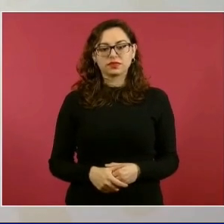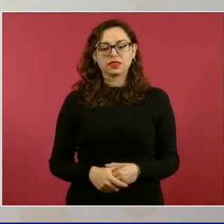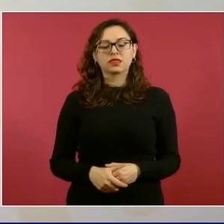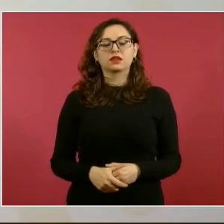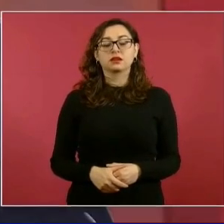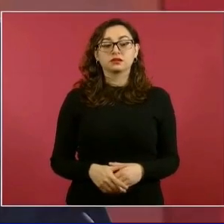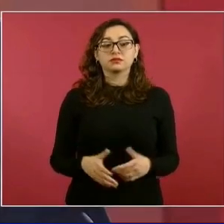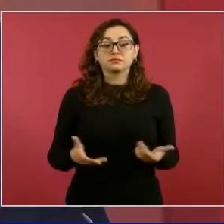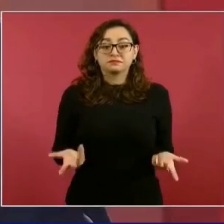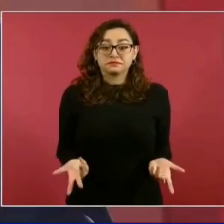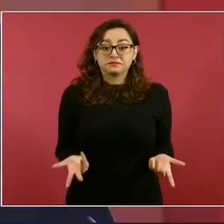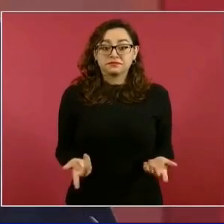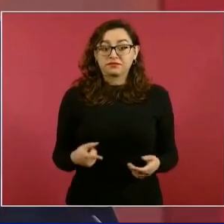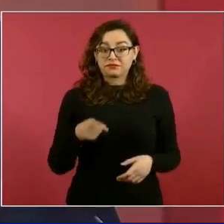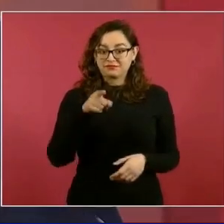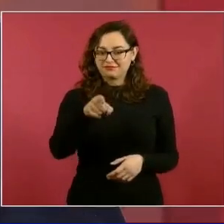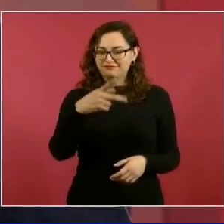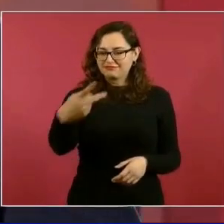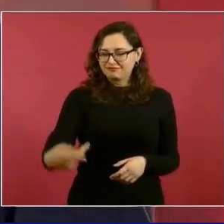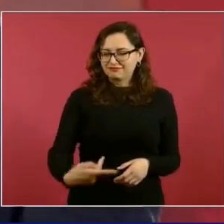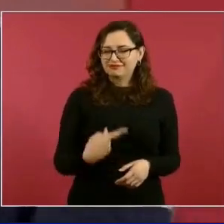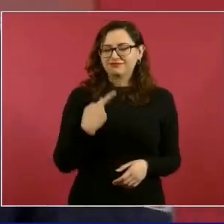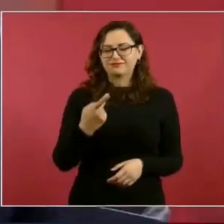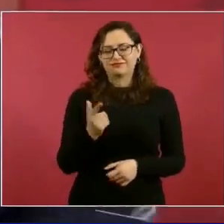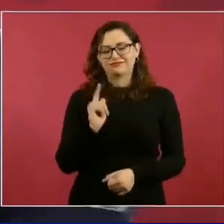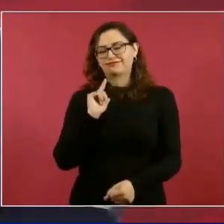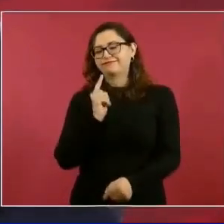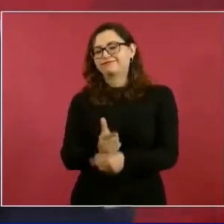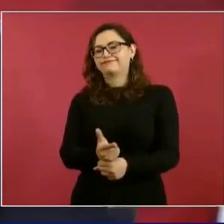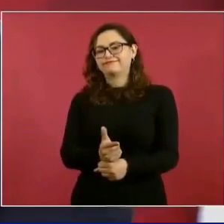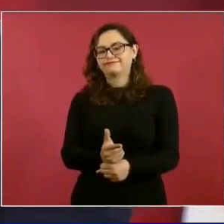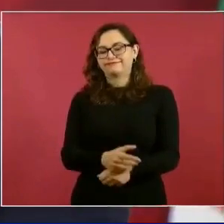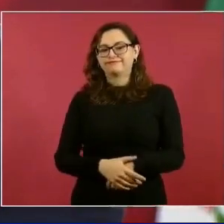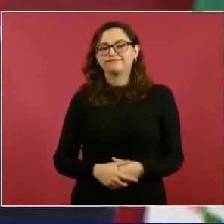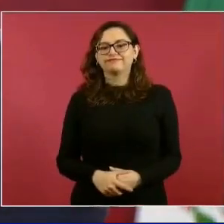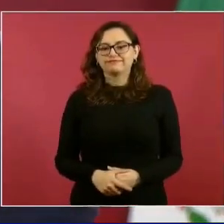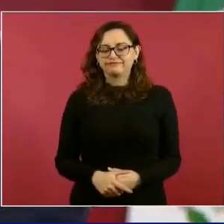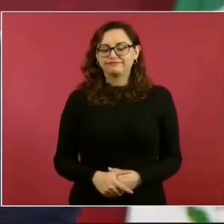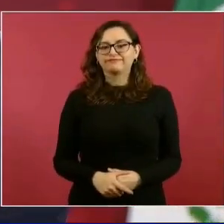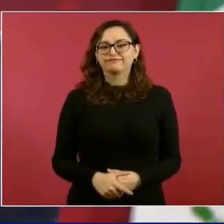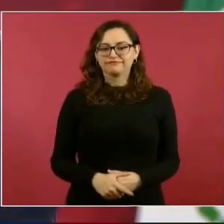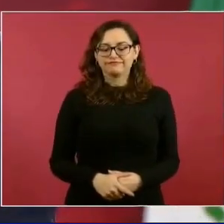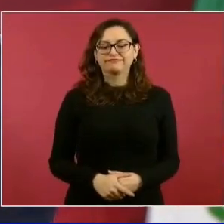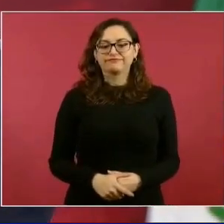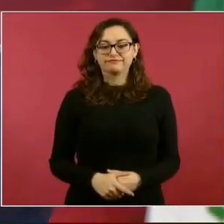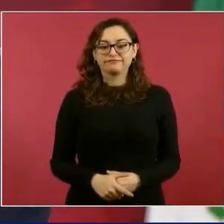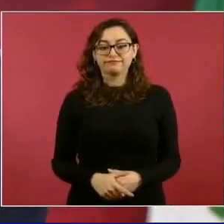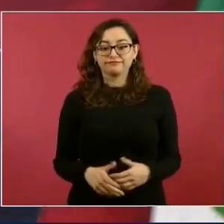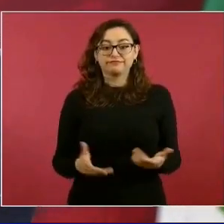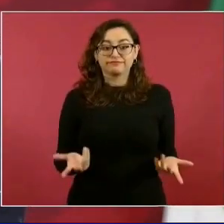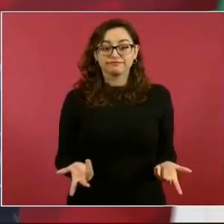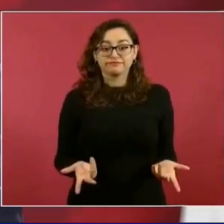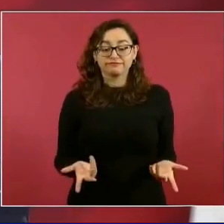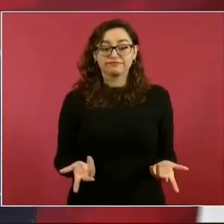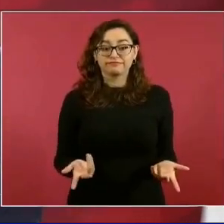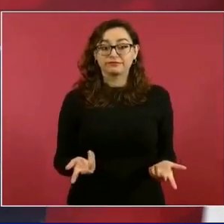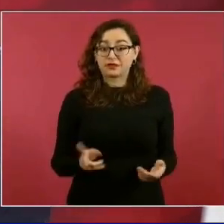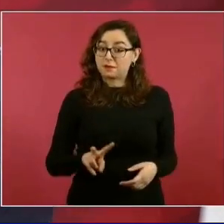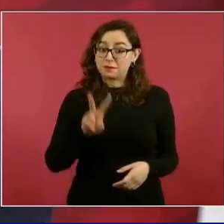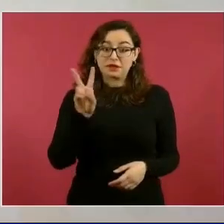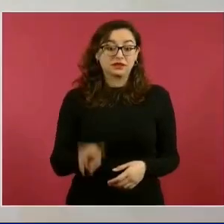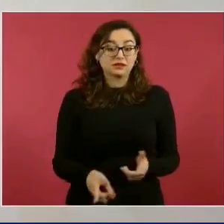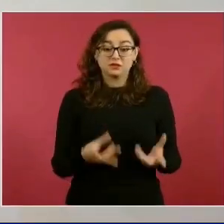Entonces, por tu pregunta, o sea, y desde luego que afectan, y luego crearon